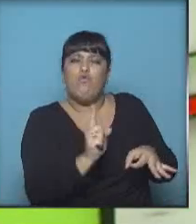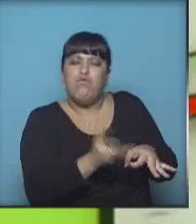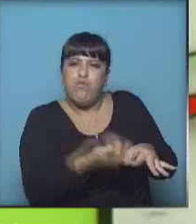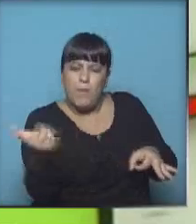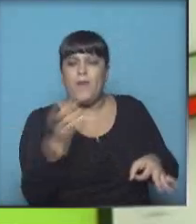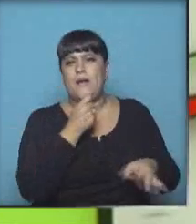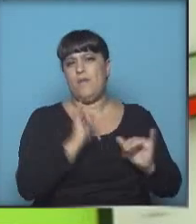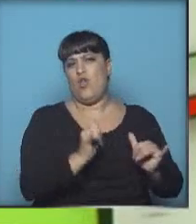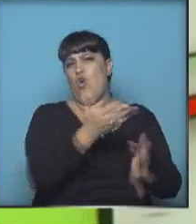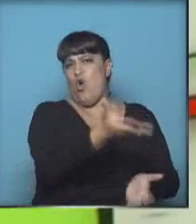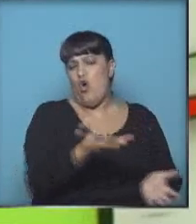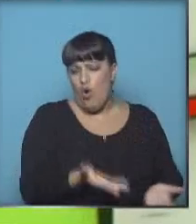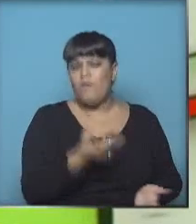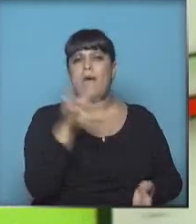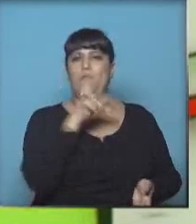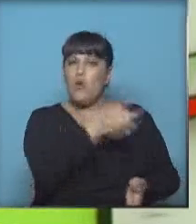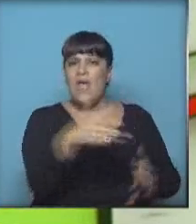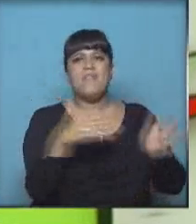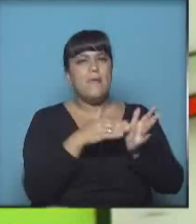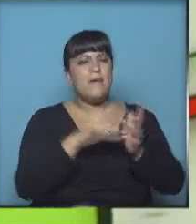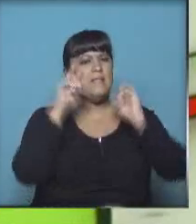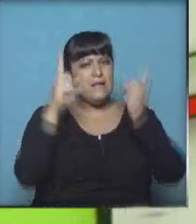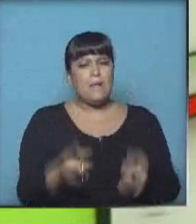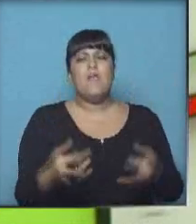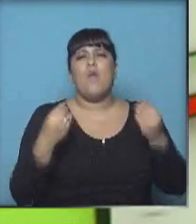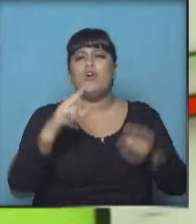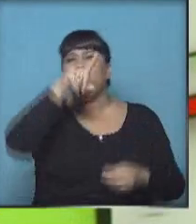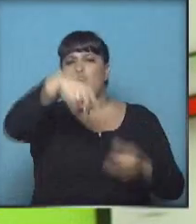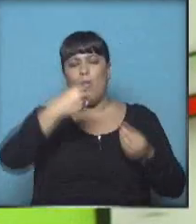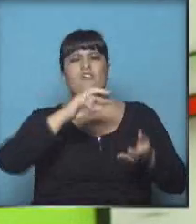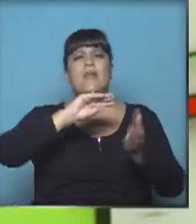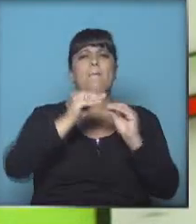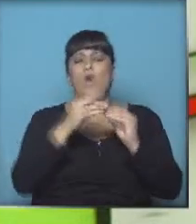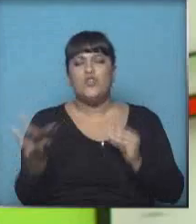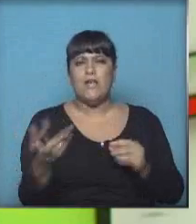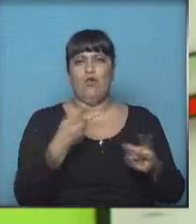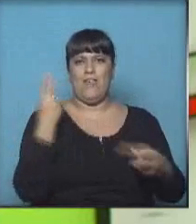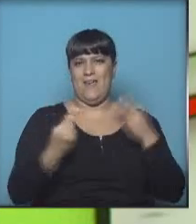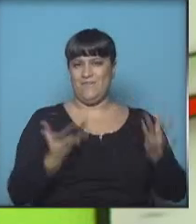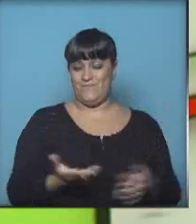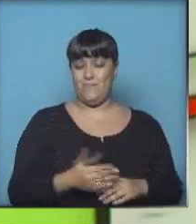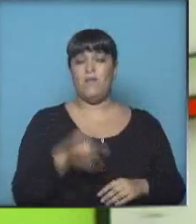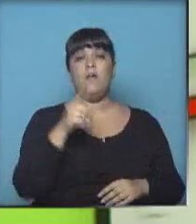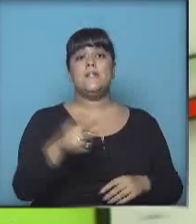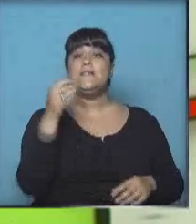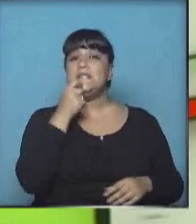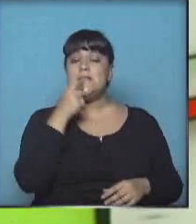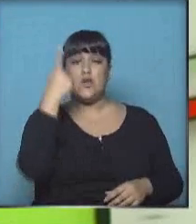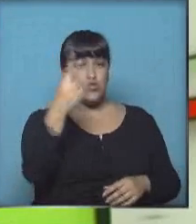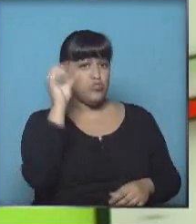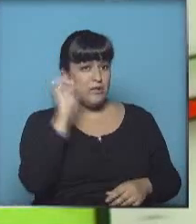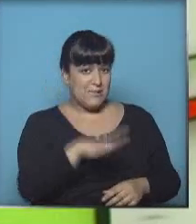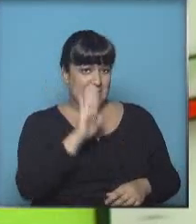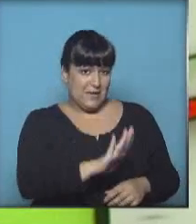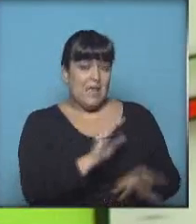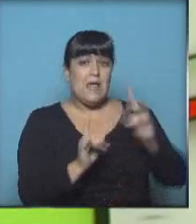mujer joven, como es este caso, y también va a depender de la razón por la cual están haciendo este tipo de cirugía. Cuando queda un ovario, que es importante que la mujer